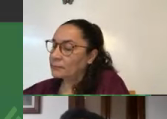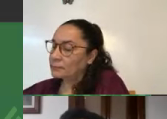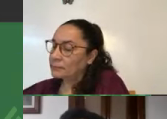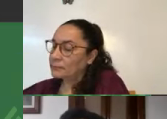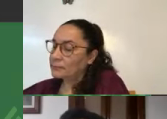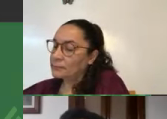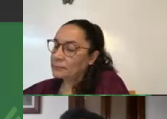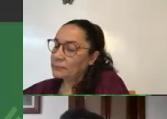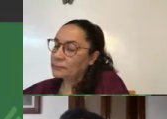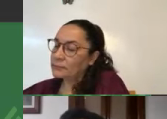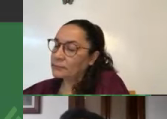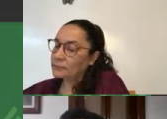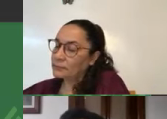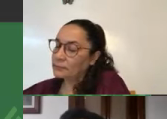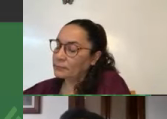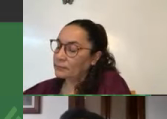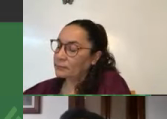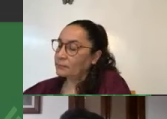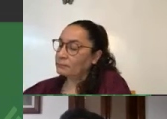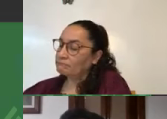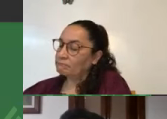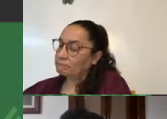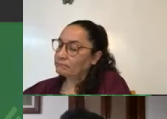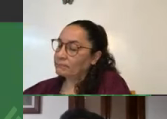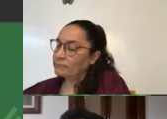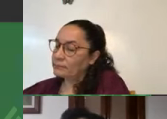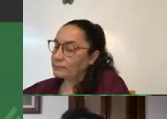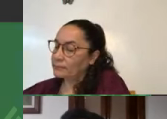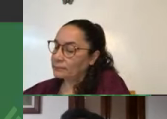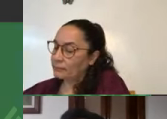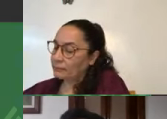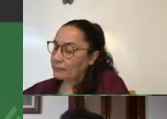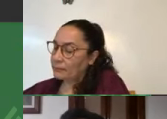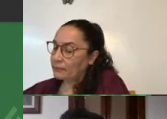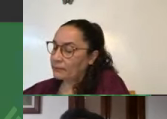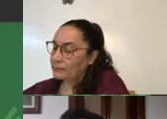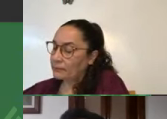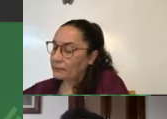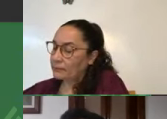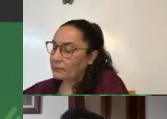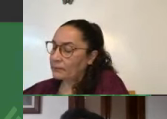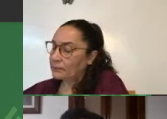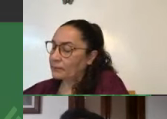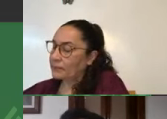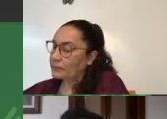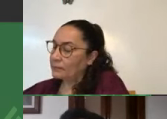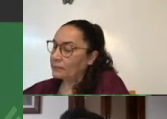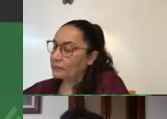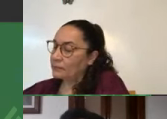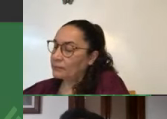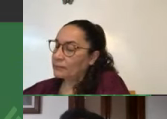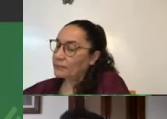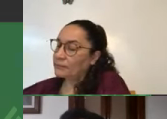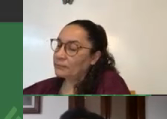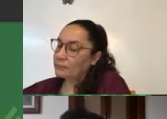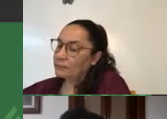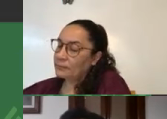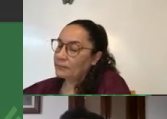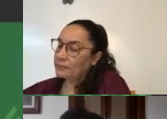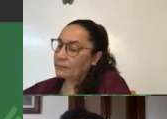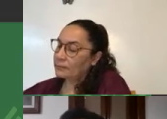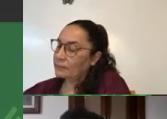figura de la reposición de procedimiento, serán independientes al plazo que la autoridad tenga para la